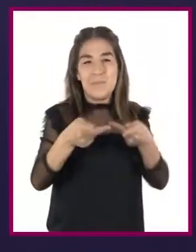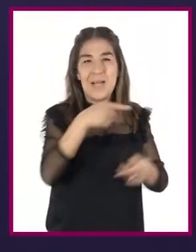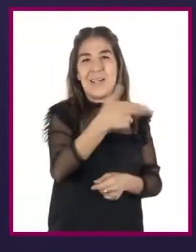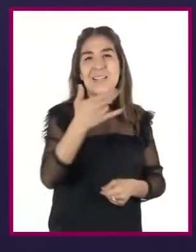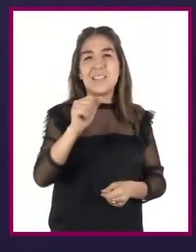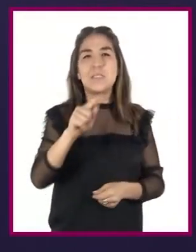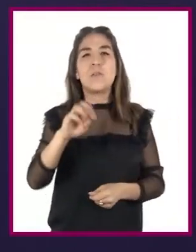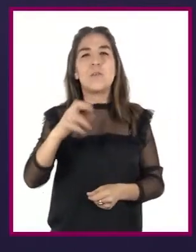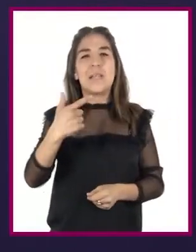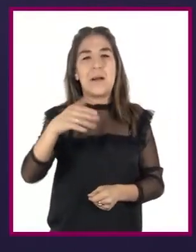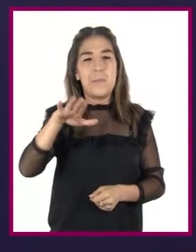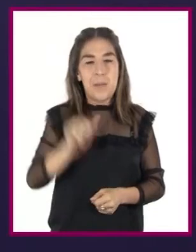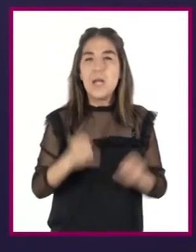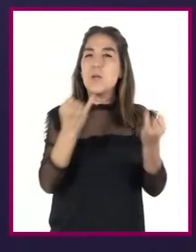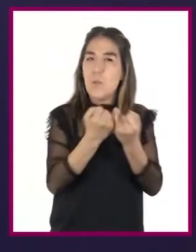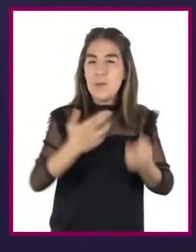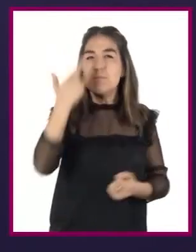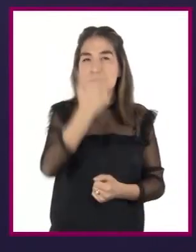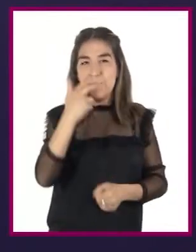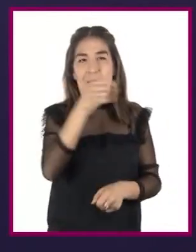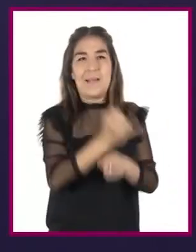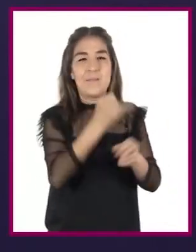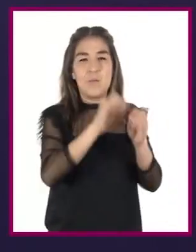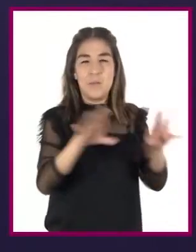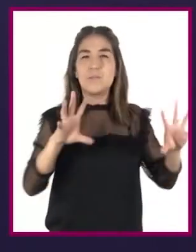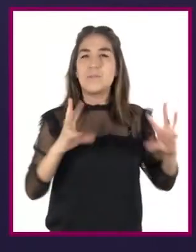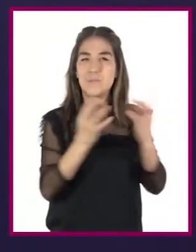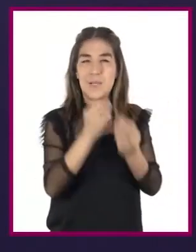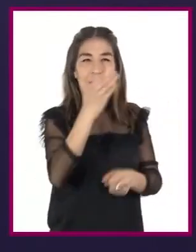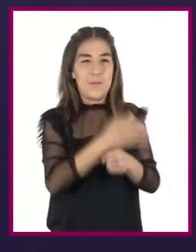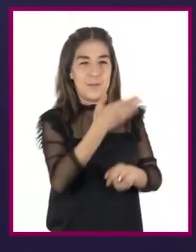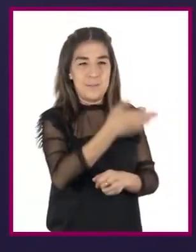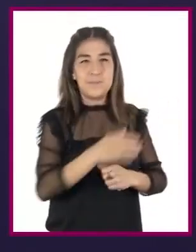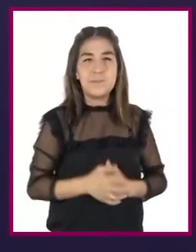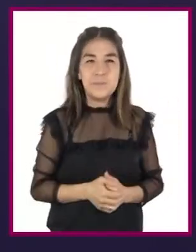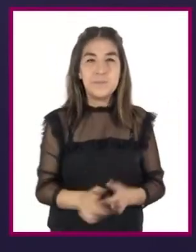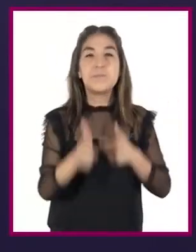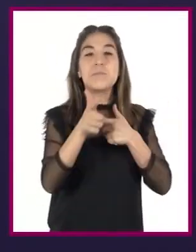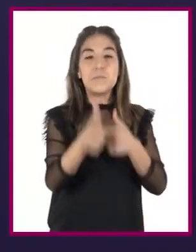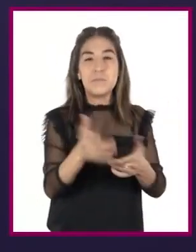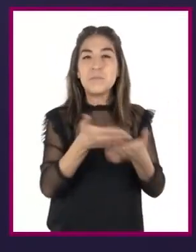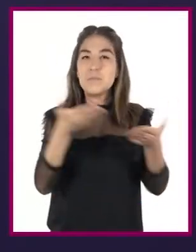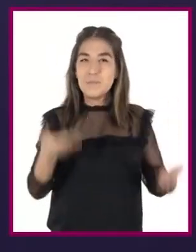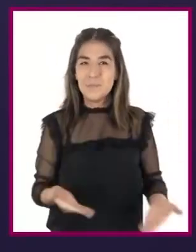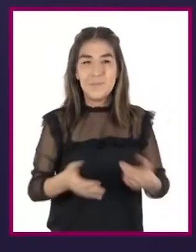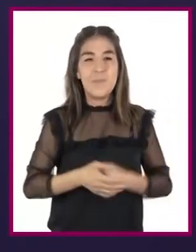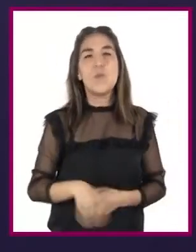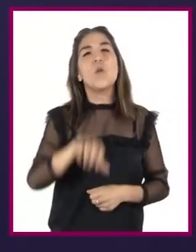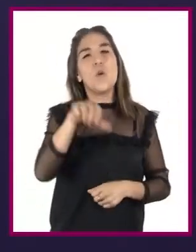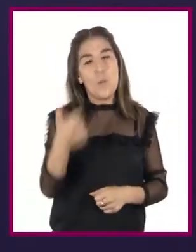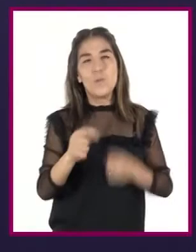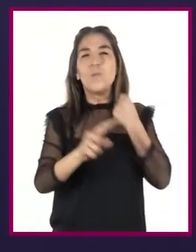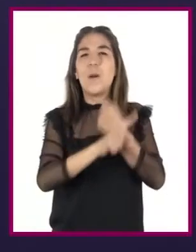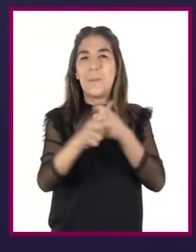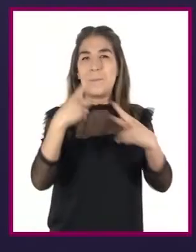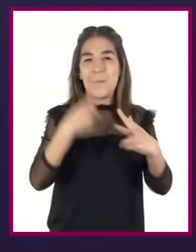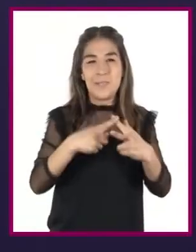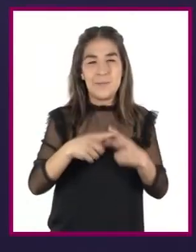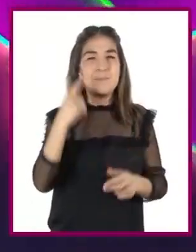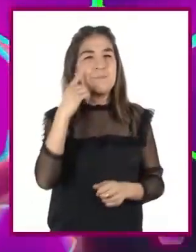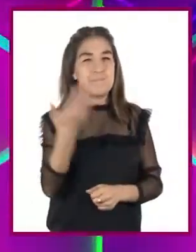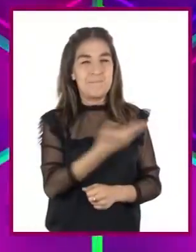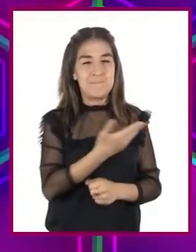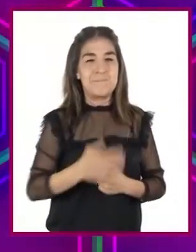en análisis de la información que se presenta en ellos. A continuación, abordaremos otra situación. ¡Vayamos a